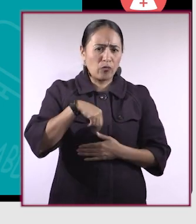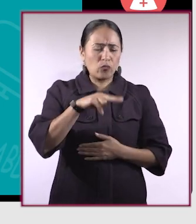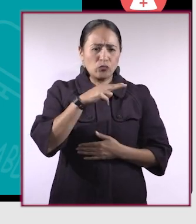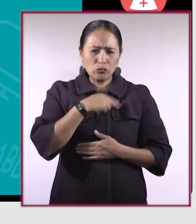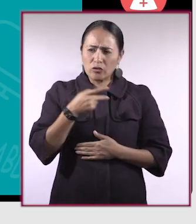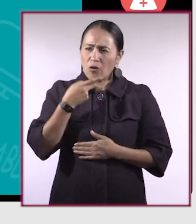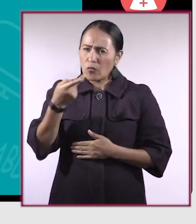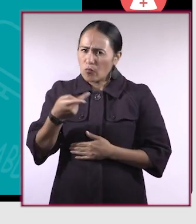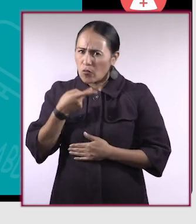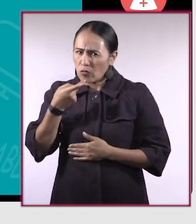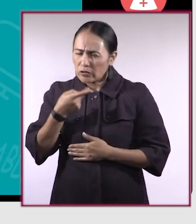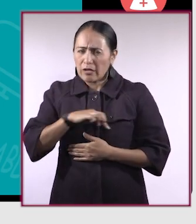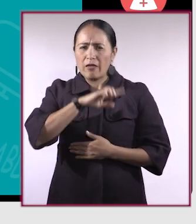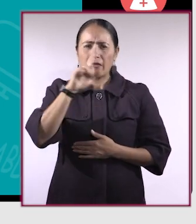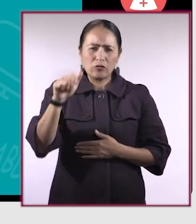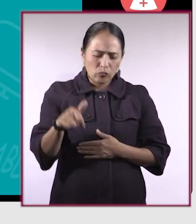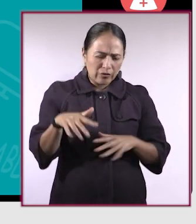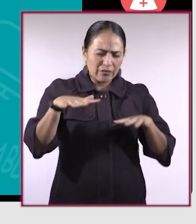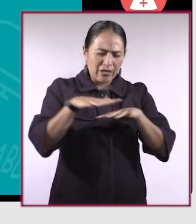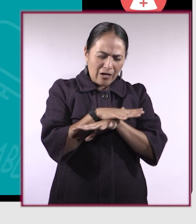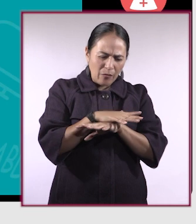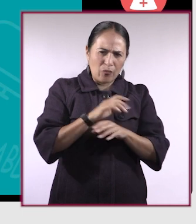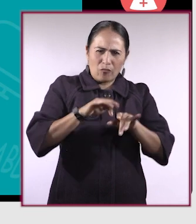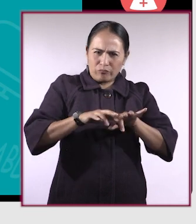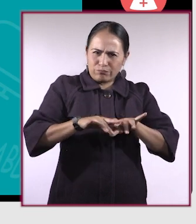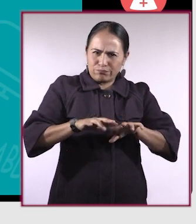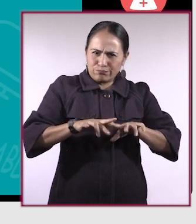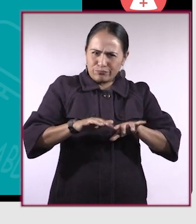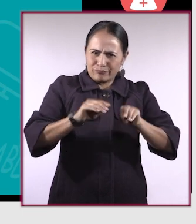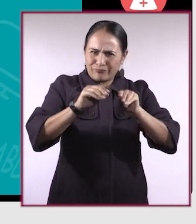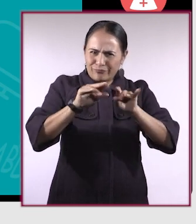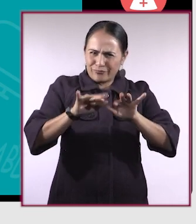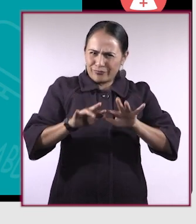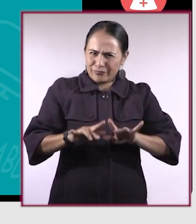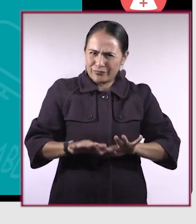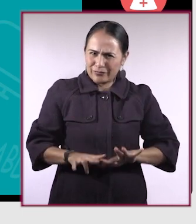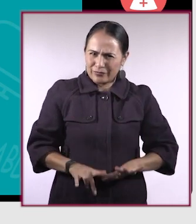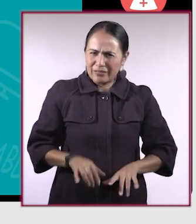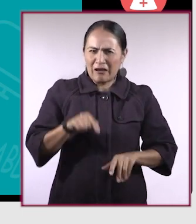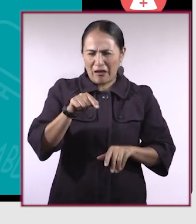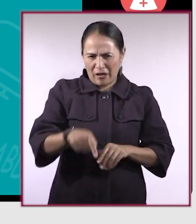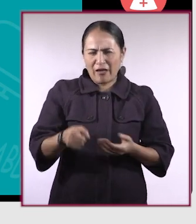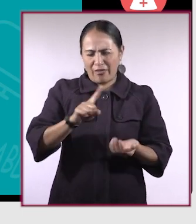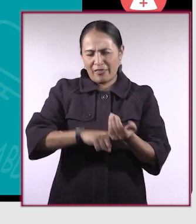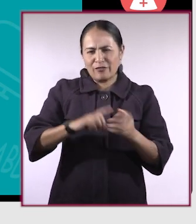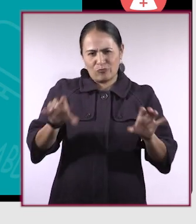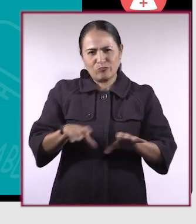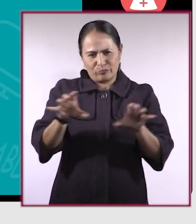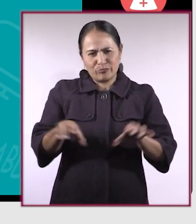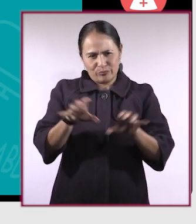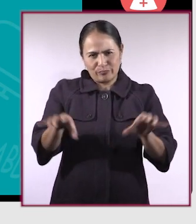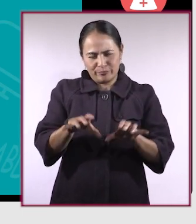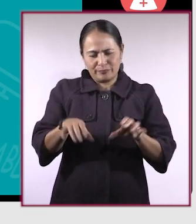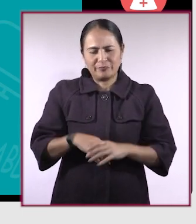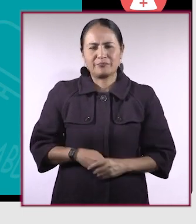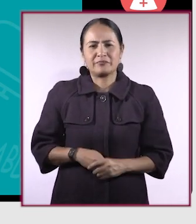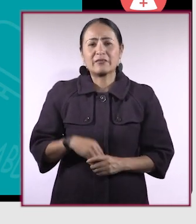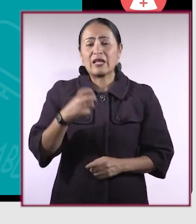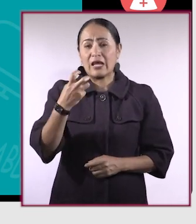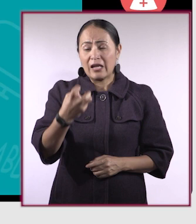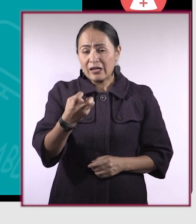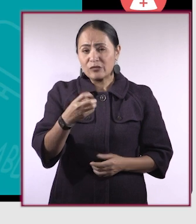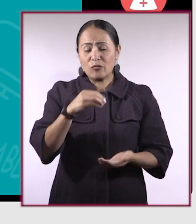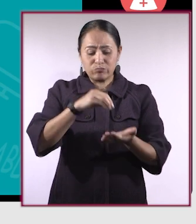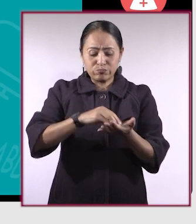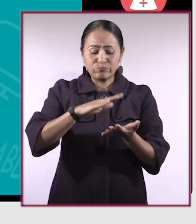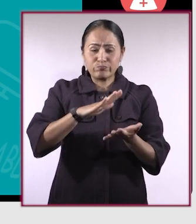oral, y que hoy tenemos la oportunidad de hacerlo a través de estas grafías, hasta a través de un procesador de textos,